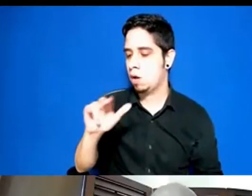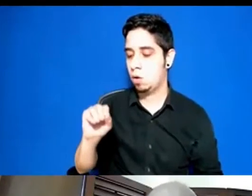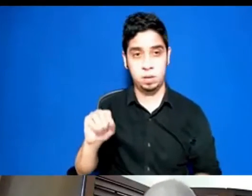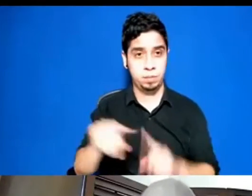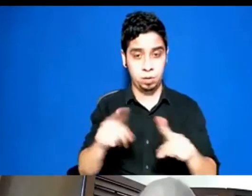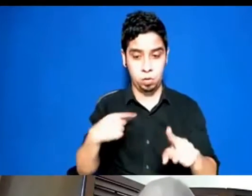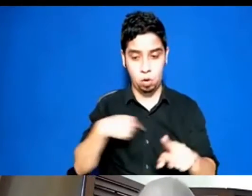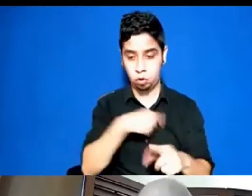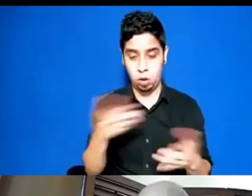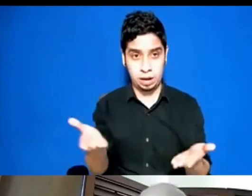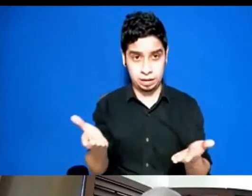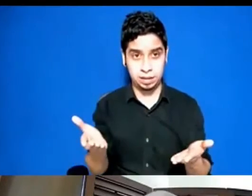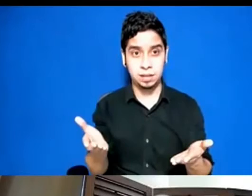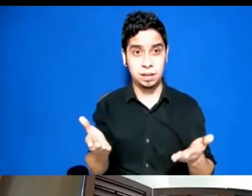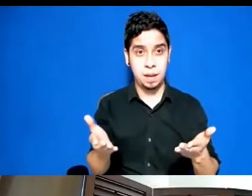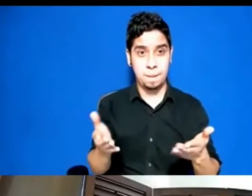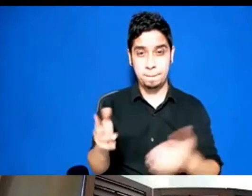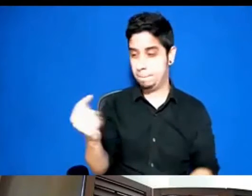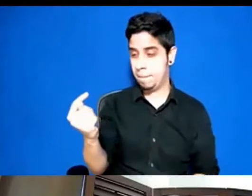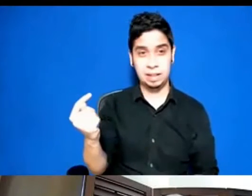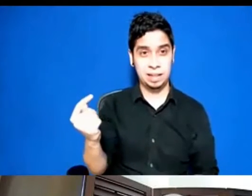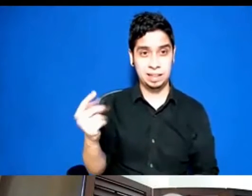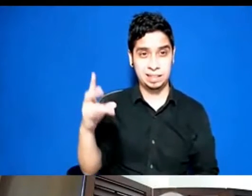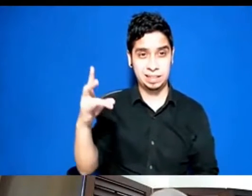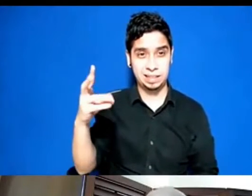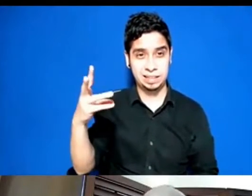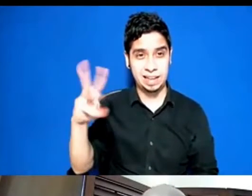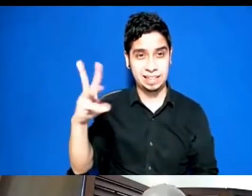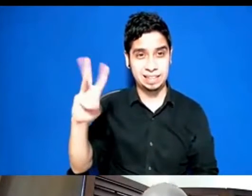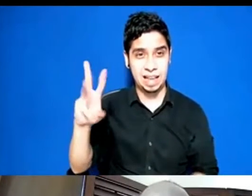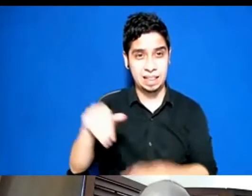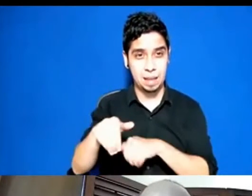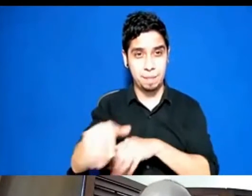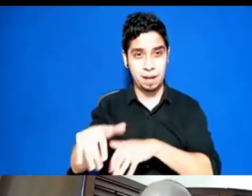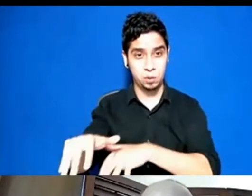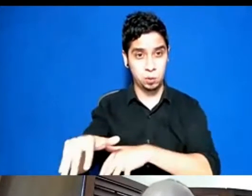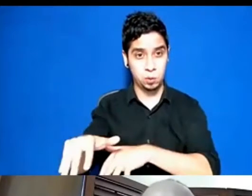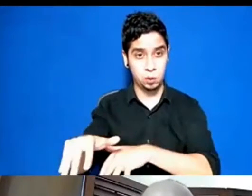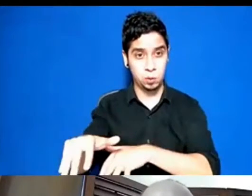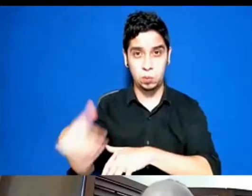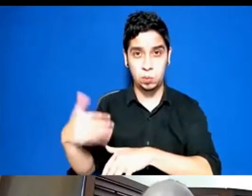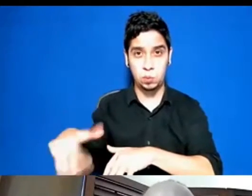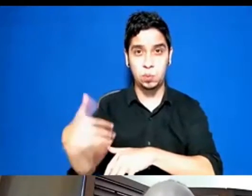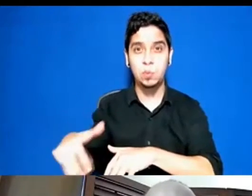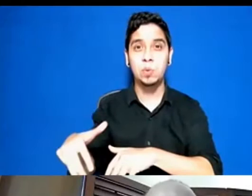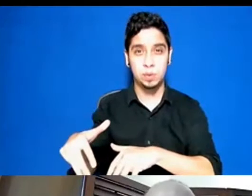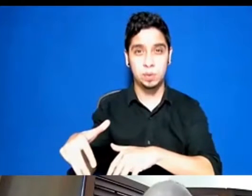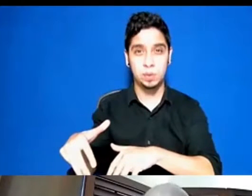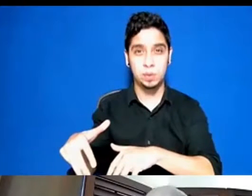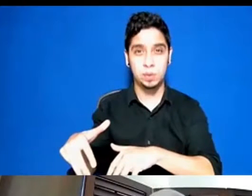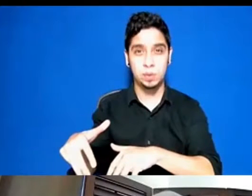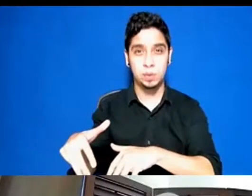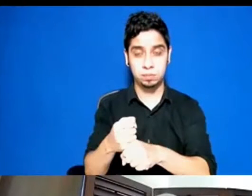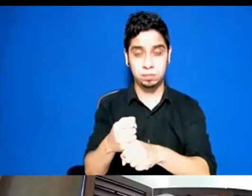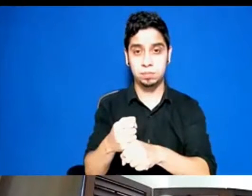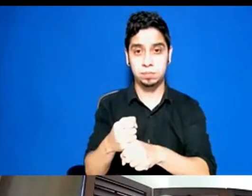tarde, martes 16 de marzo. ¡Oh! Pasó el año, ayer fue el